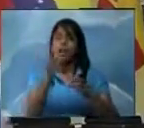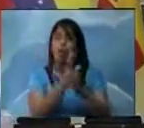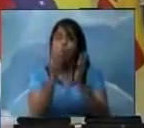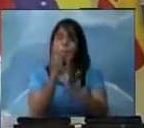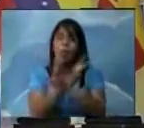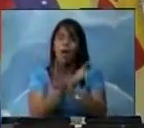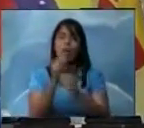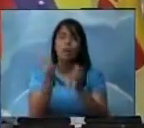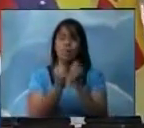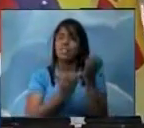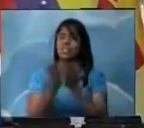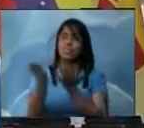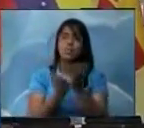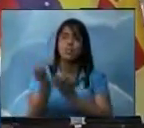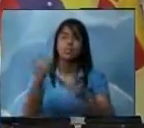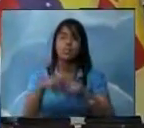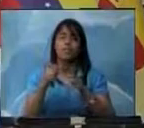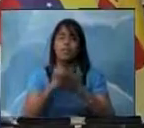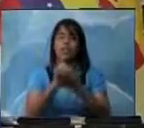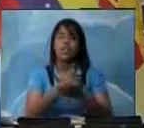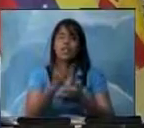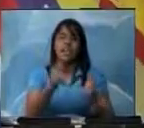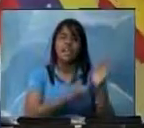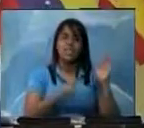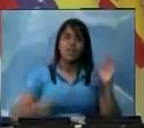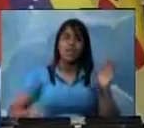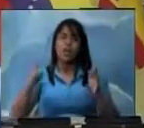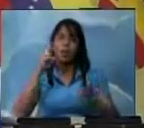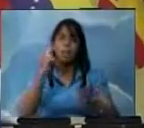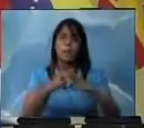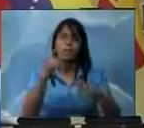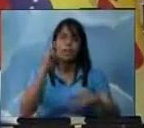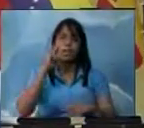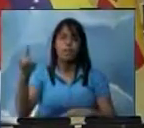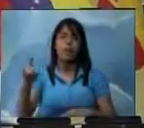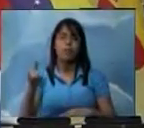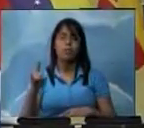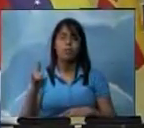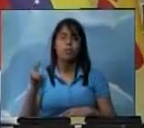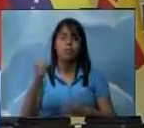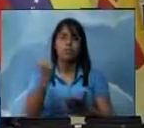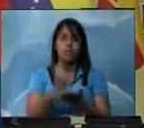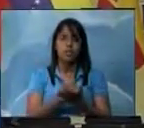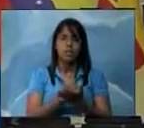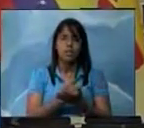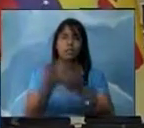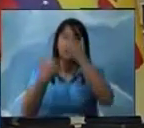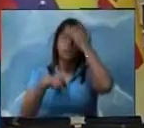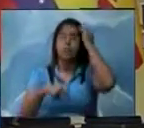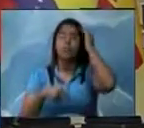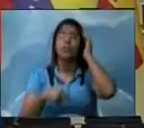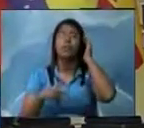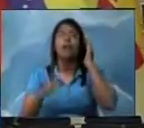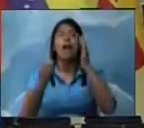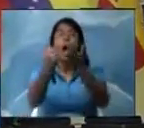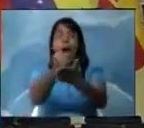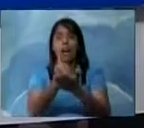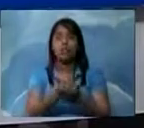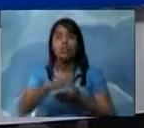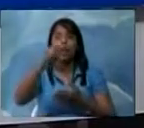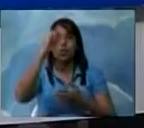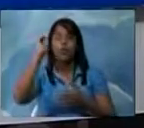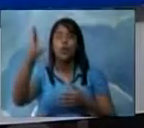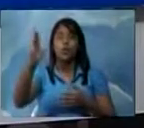de sirviente, ponerlos de ayudante? Que el Señor reprenda al diablo. Amén. Diga conmigo: ayúdanos,